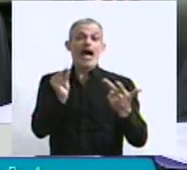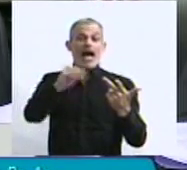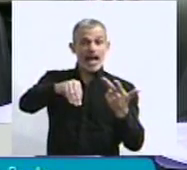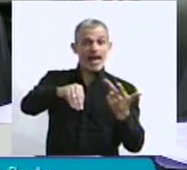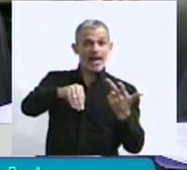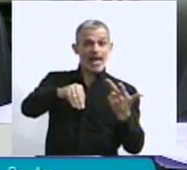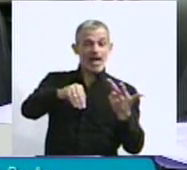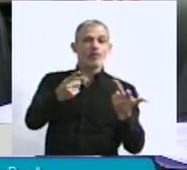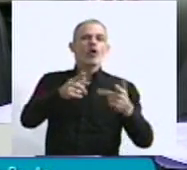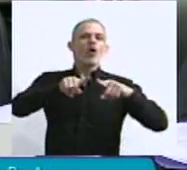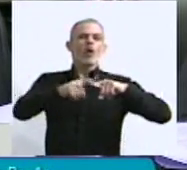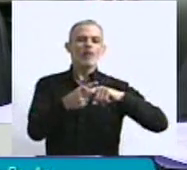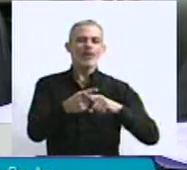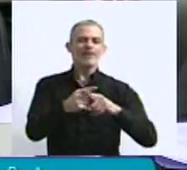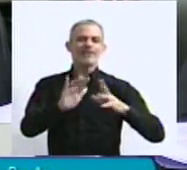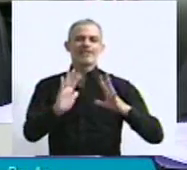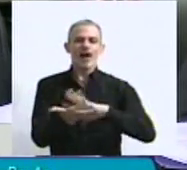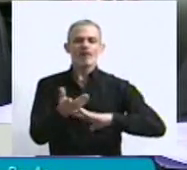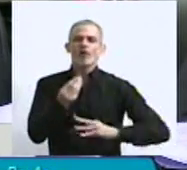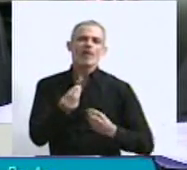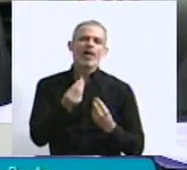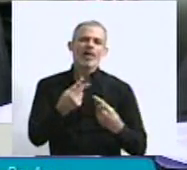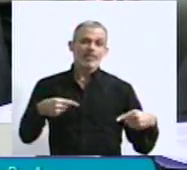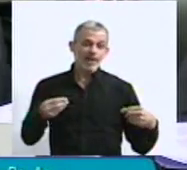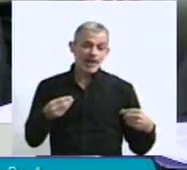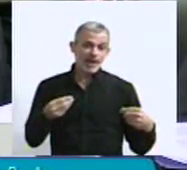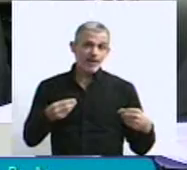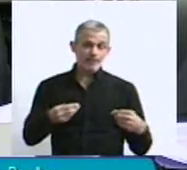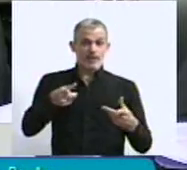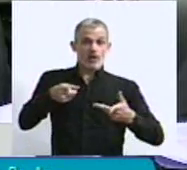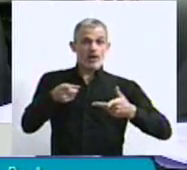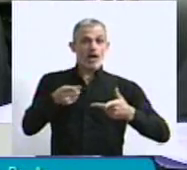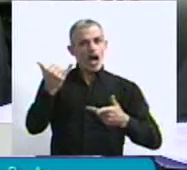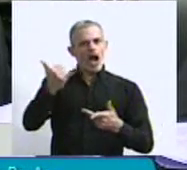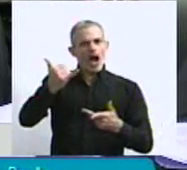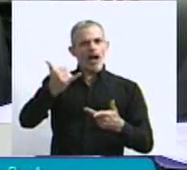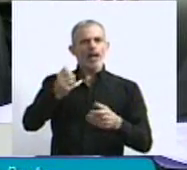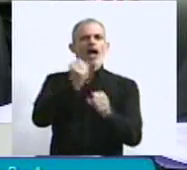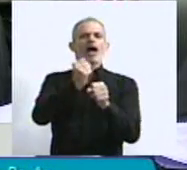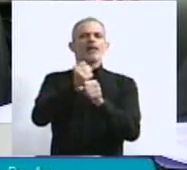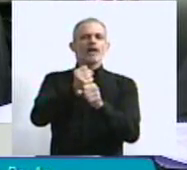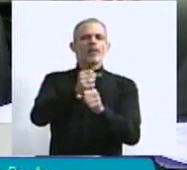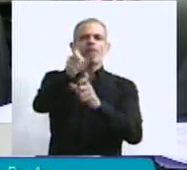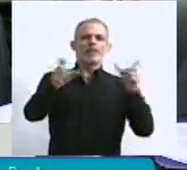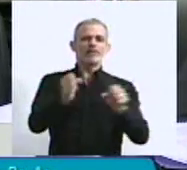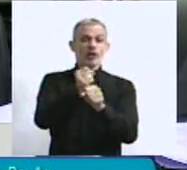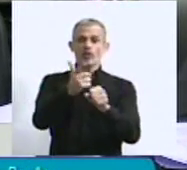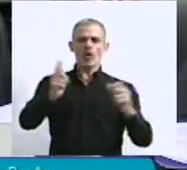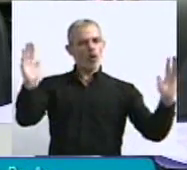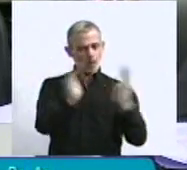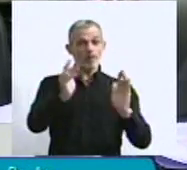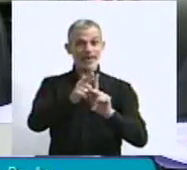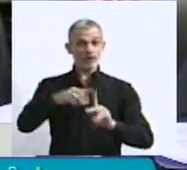una política de fuerte reducción del desempleo, elevación del